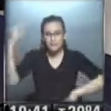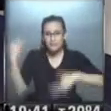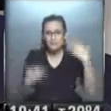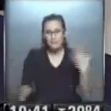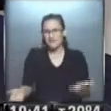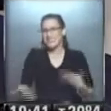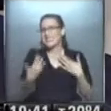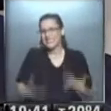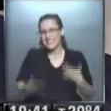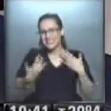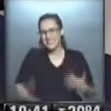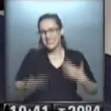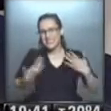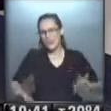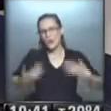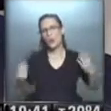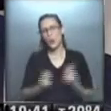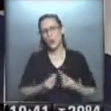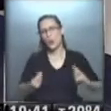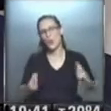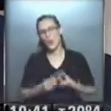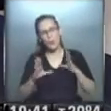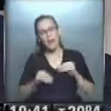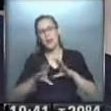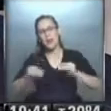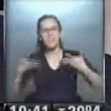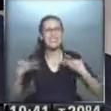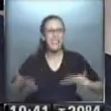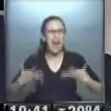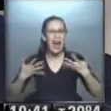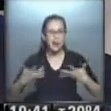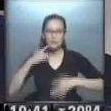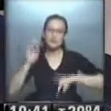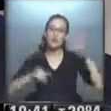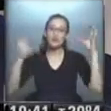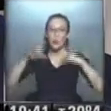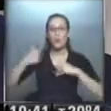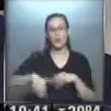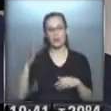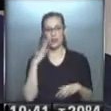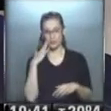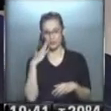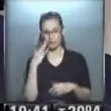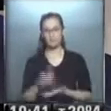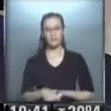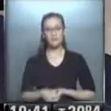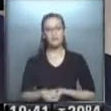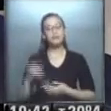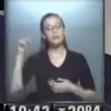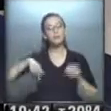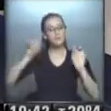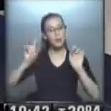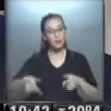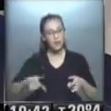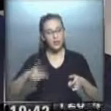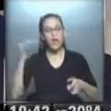en Tucumán. Allí con tanto calor, tanta humedad y la posibilidad entonces de algunas tormentas en horas de la tarde. Y en el litoral, aquí también en estos momentos